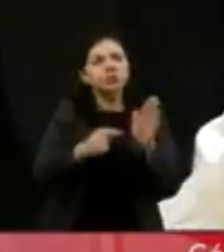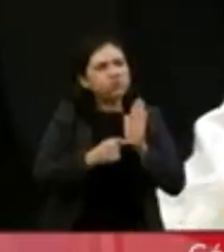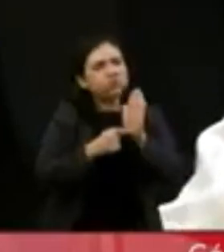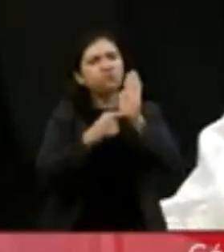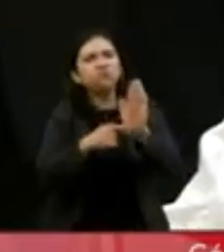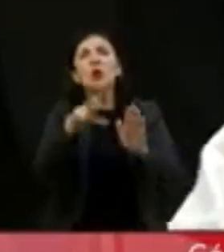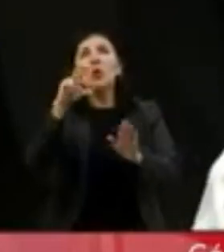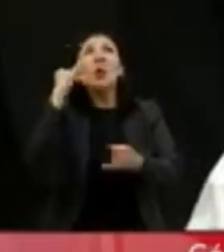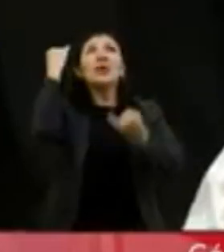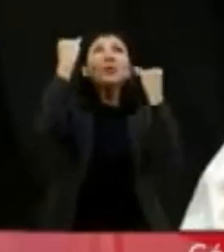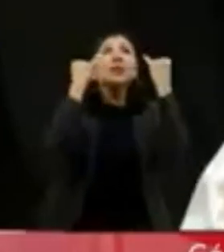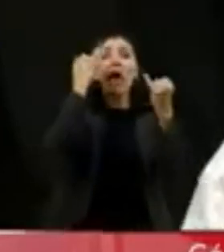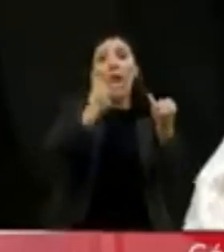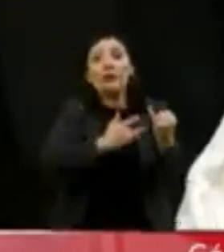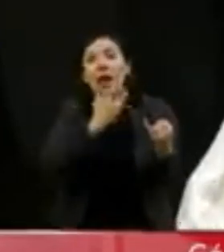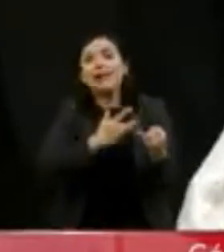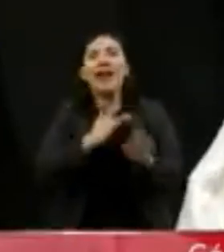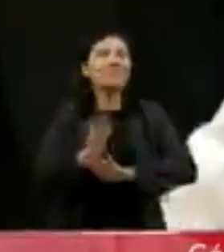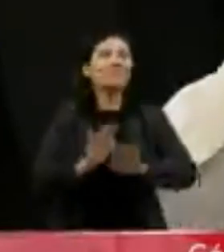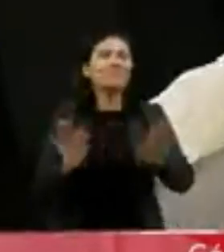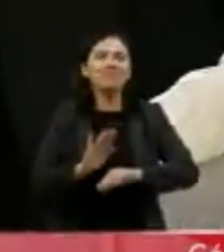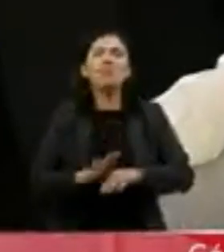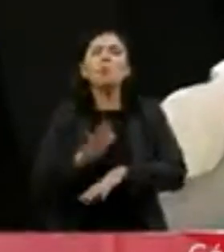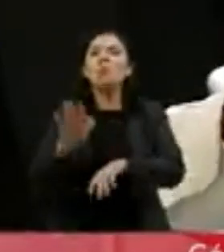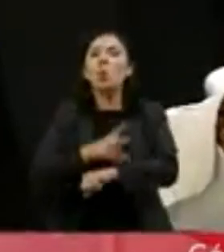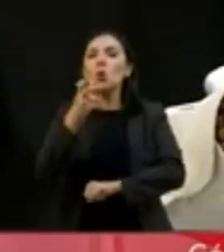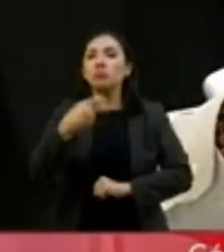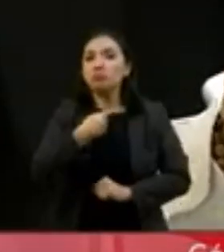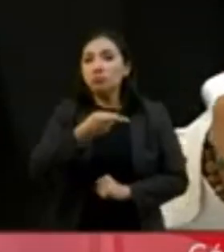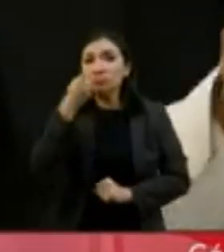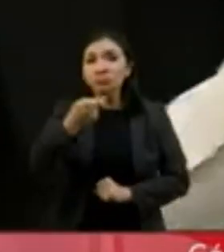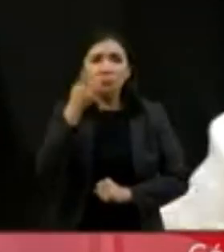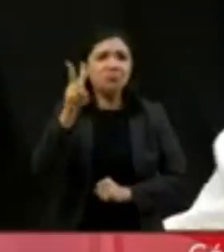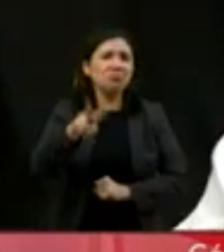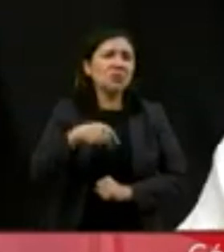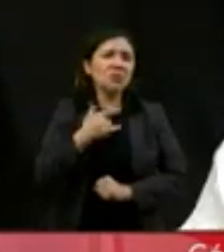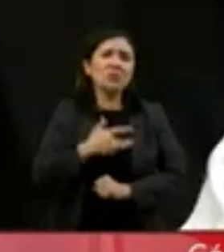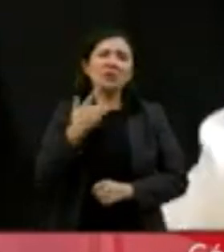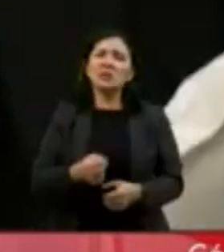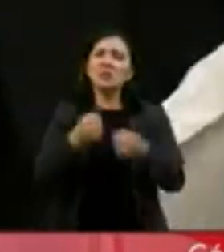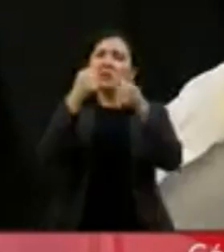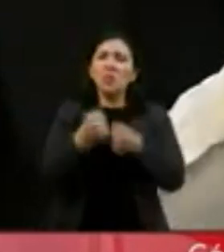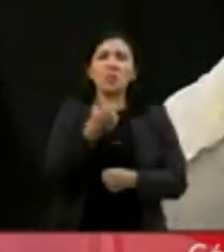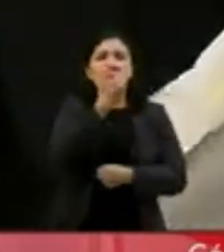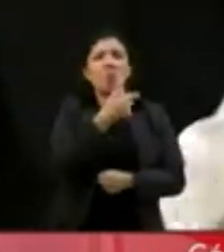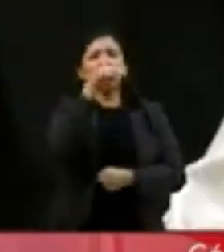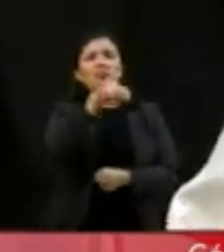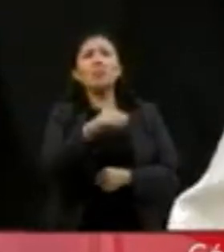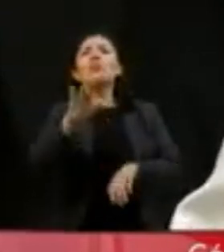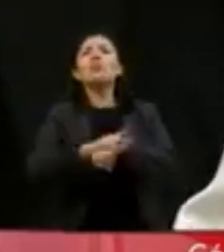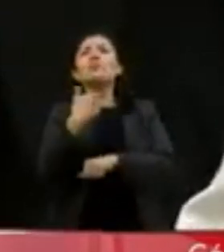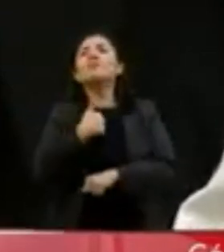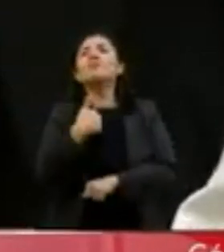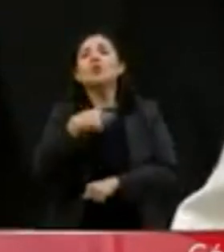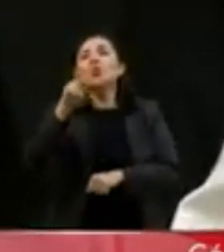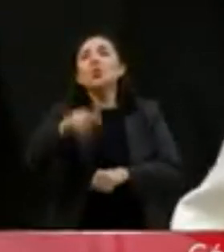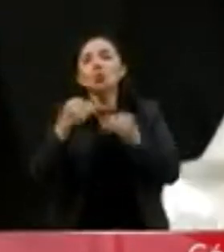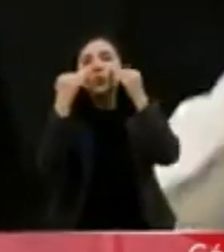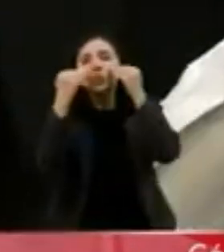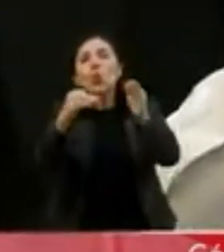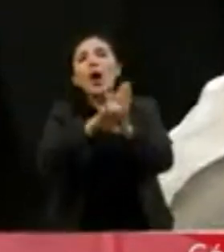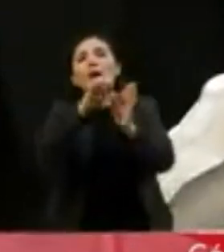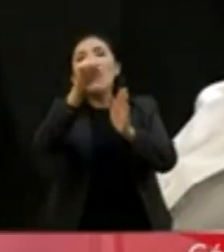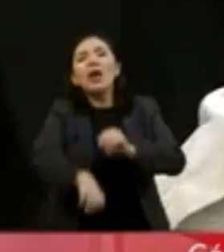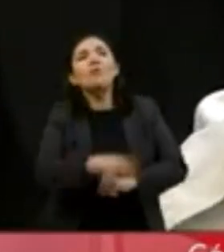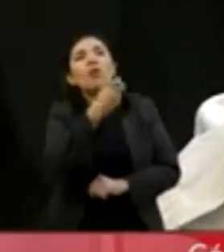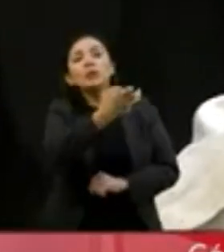de percepción Por eso le digo Y estoy convencido de la guardia nacional porque yo soy un ejemplo de